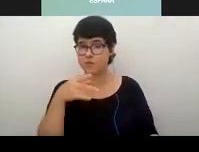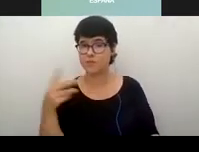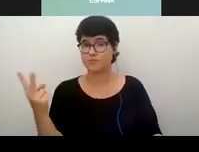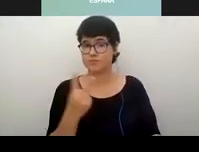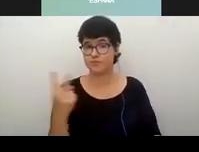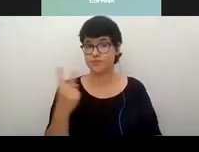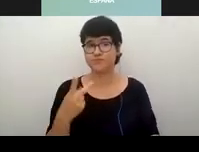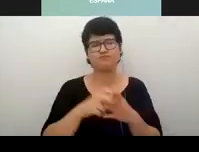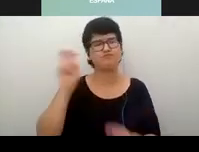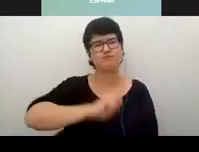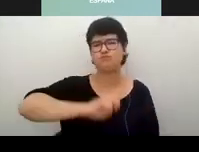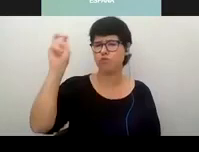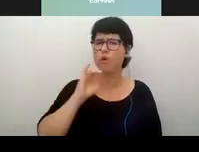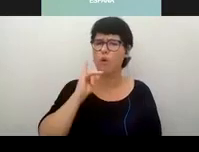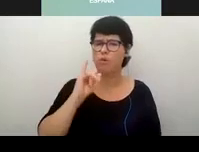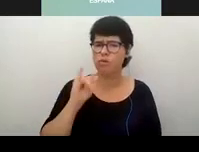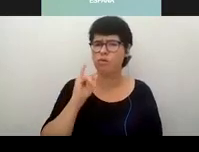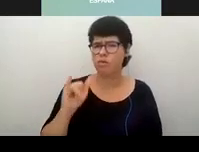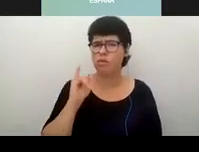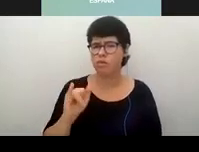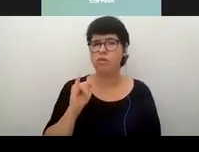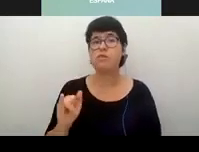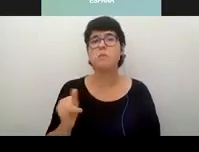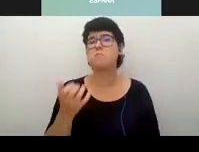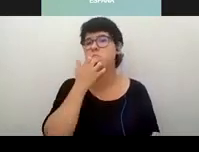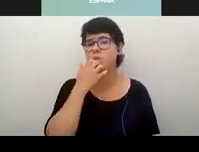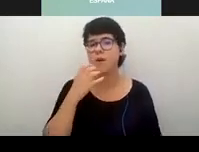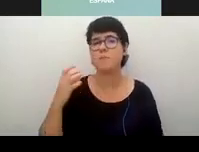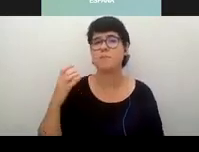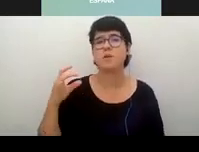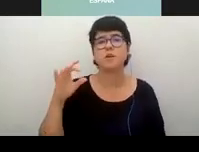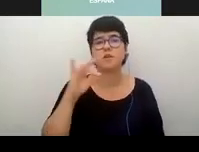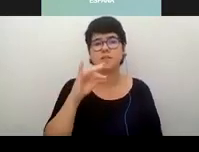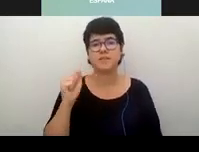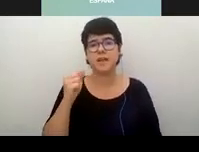otros probióticos como por ejemplo el Saccharomyces boulardii.